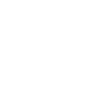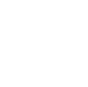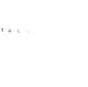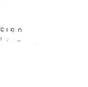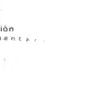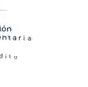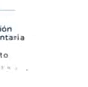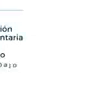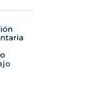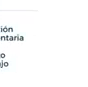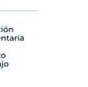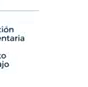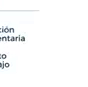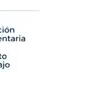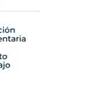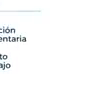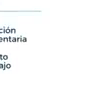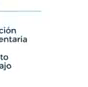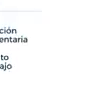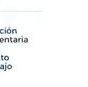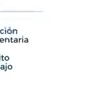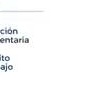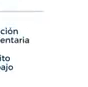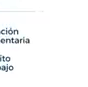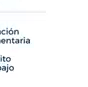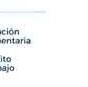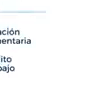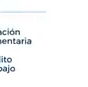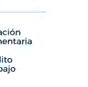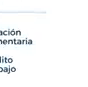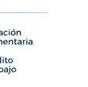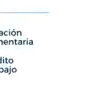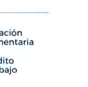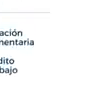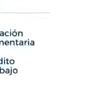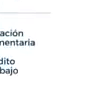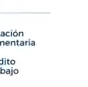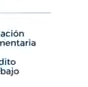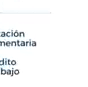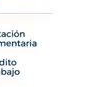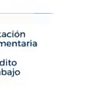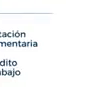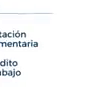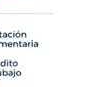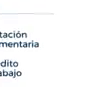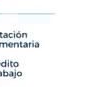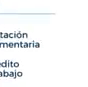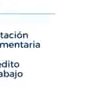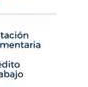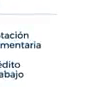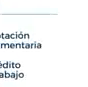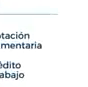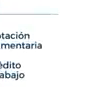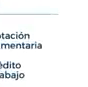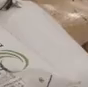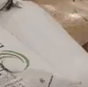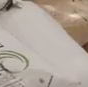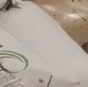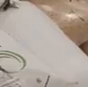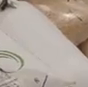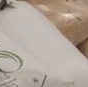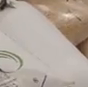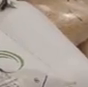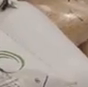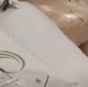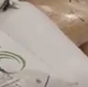millones de guatemaltecos algunos de ellos ya se están ejecutando como la caja saldremos adelante y